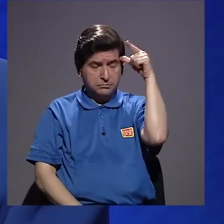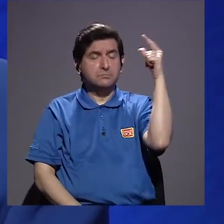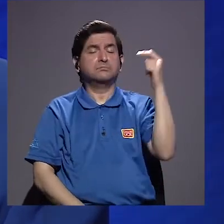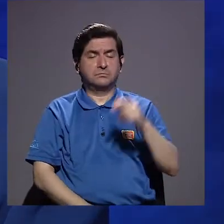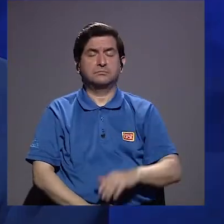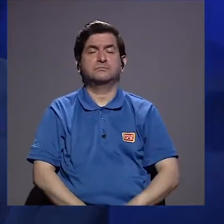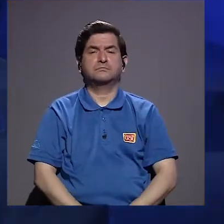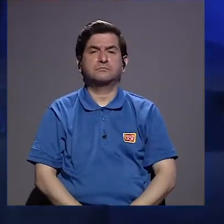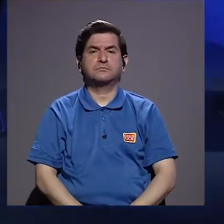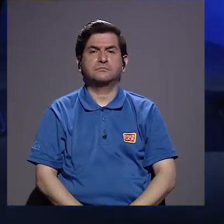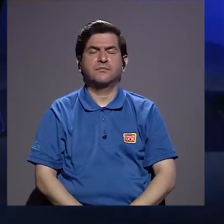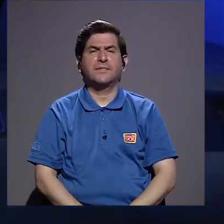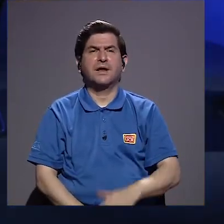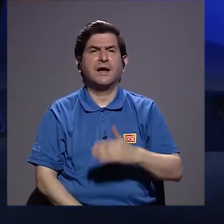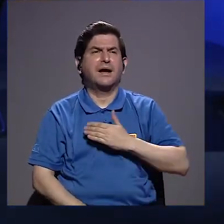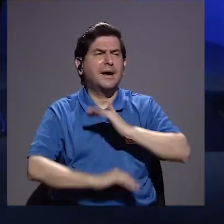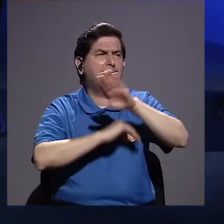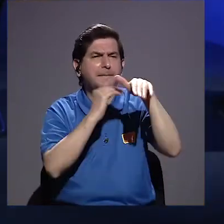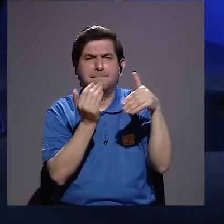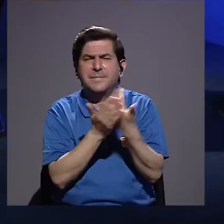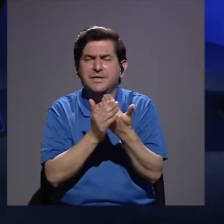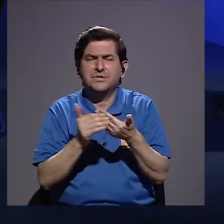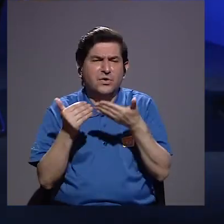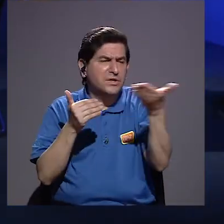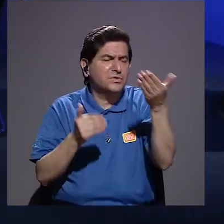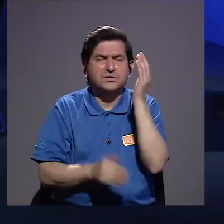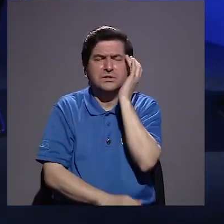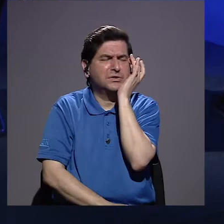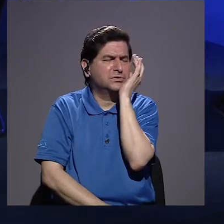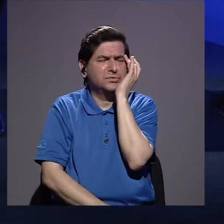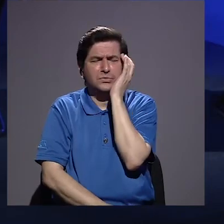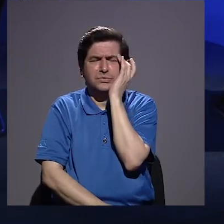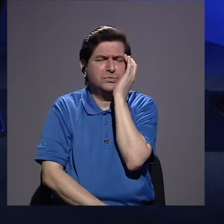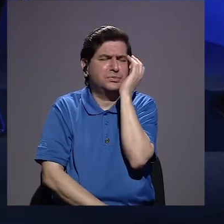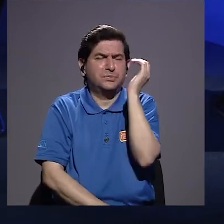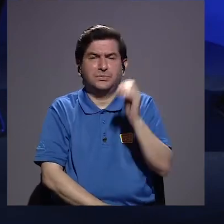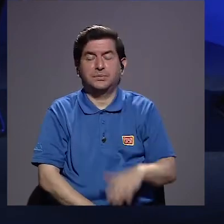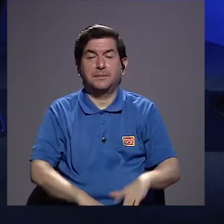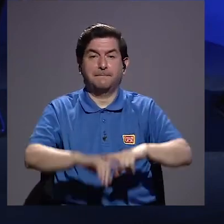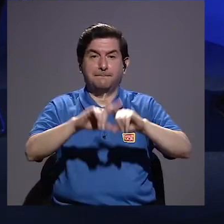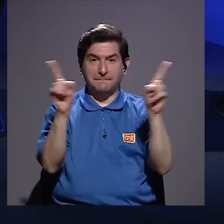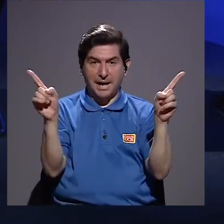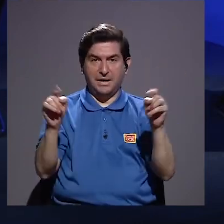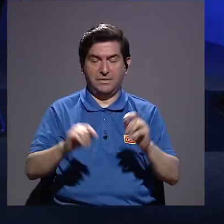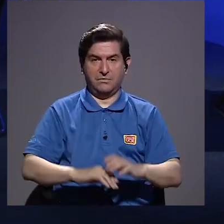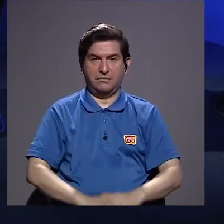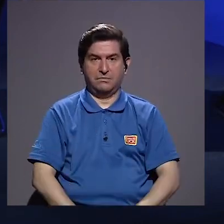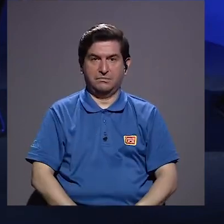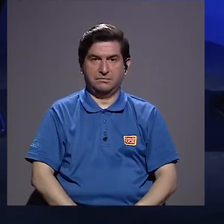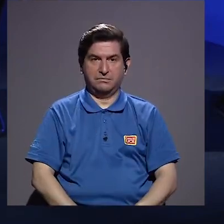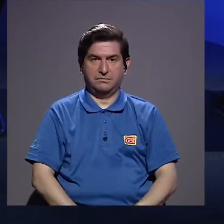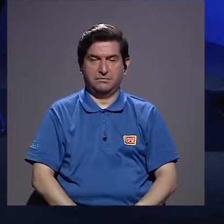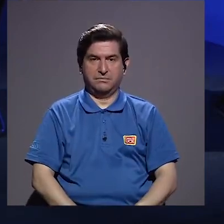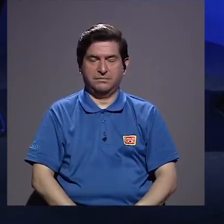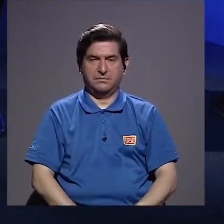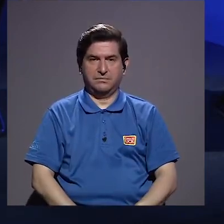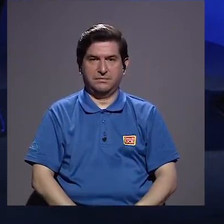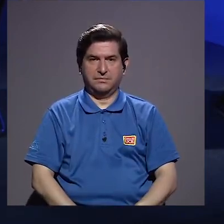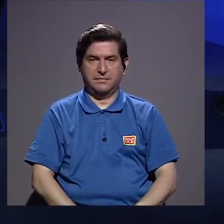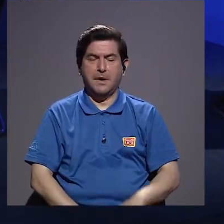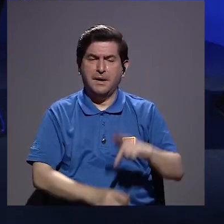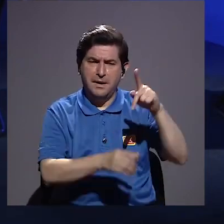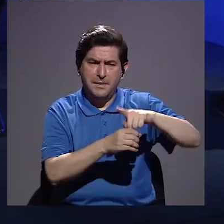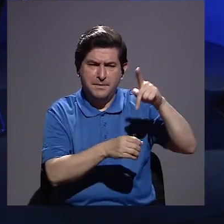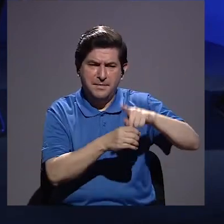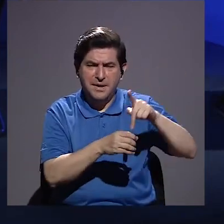alguna, Rosaura. A mí todas estas cosas me preocupan enormemente. Pero fíjense lo que ha sido